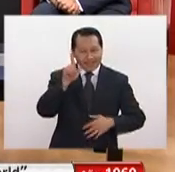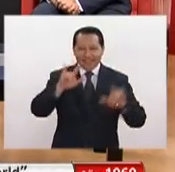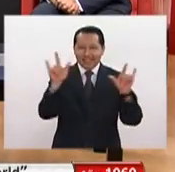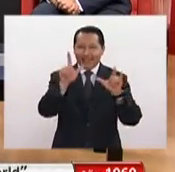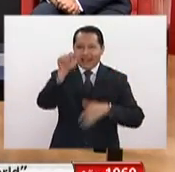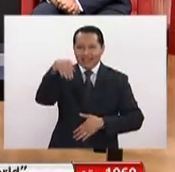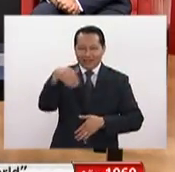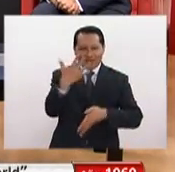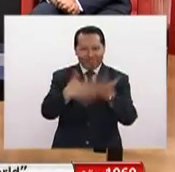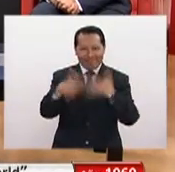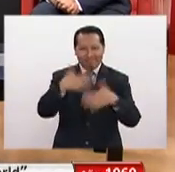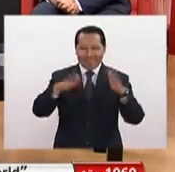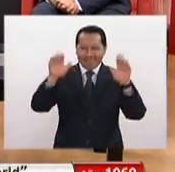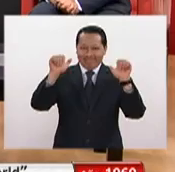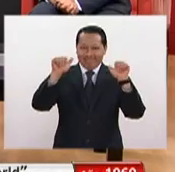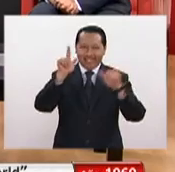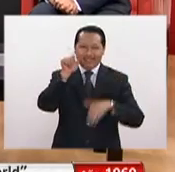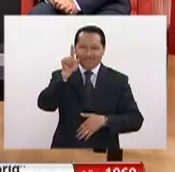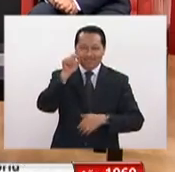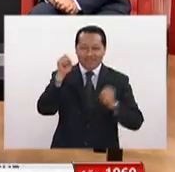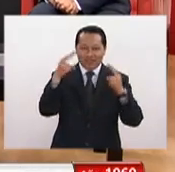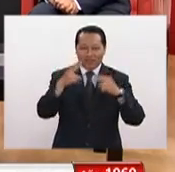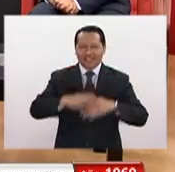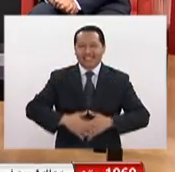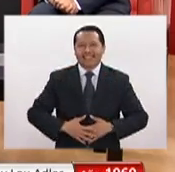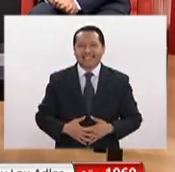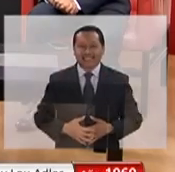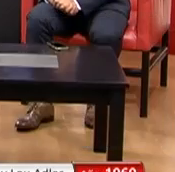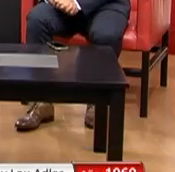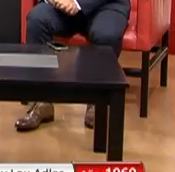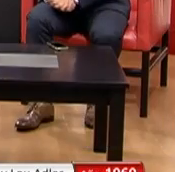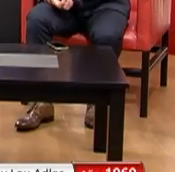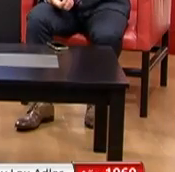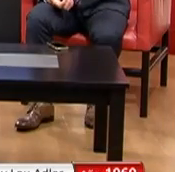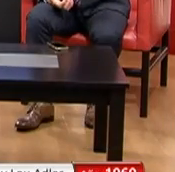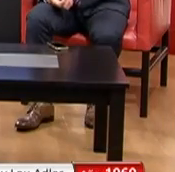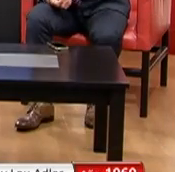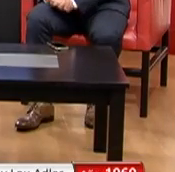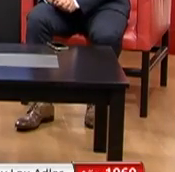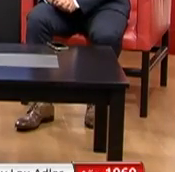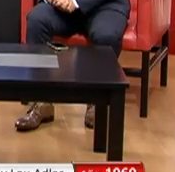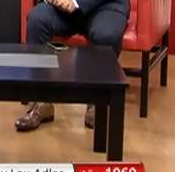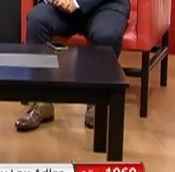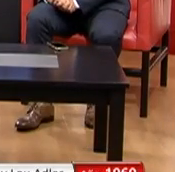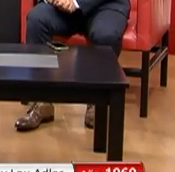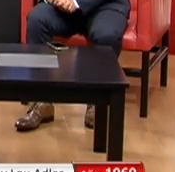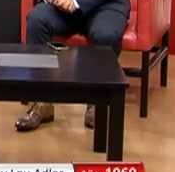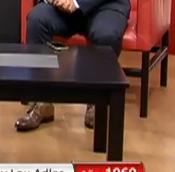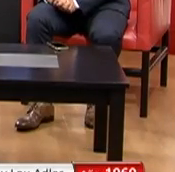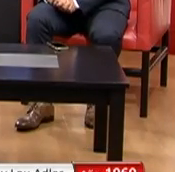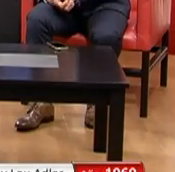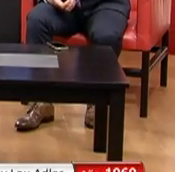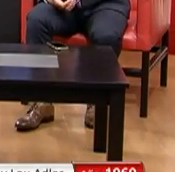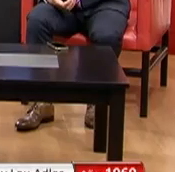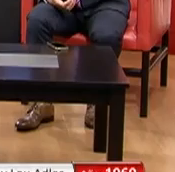nos ayudó a comunicarnos con usted a través de la lengua de señas. Y lo esperamos el resto de la semana con información. Gracias, Juan.